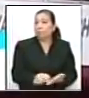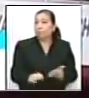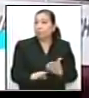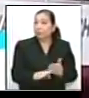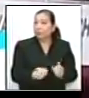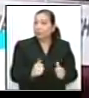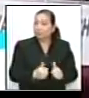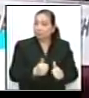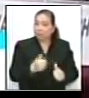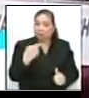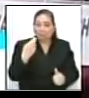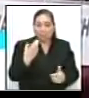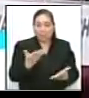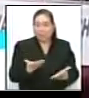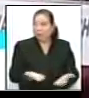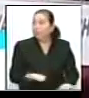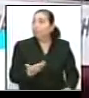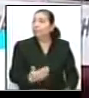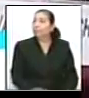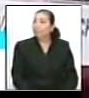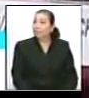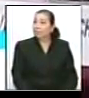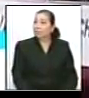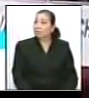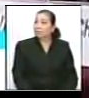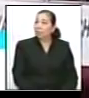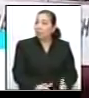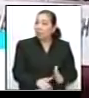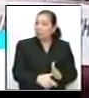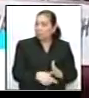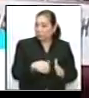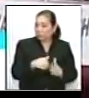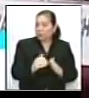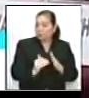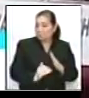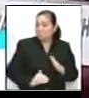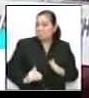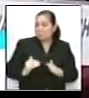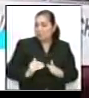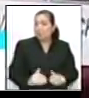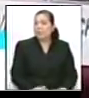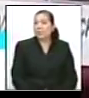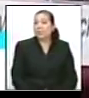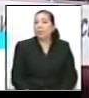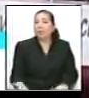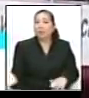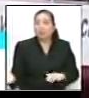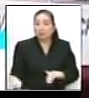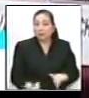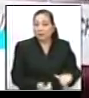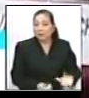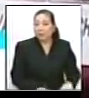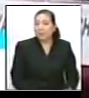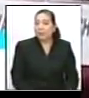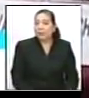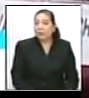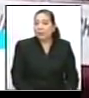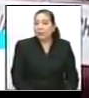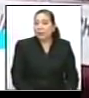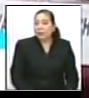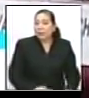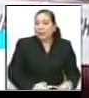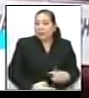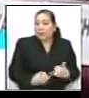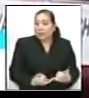de persecución política, al parecer, por lo cual se votó la mayoría en el sentido de archivarlo. Ahora lo que ha